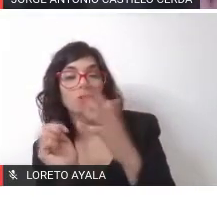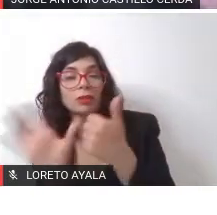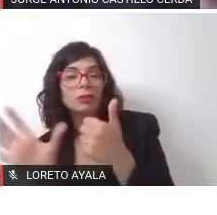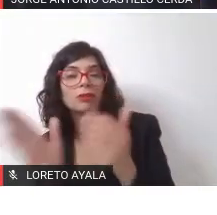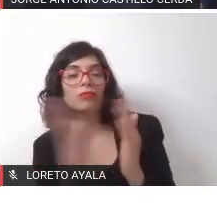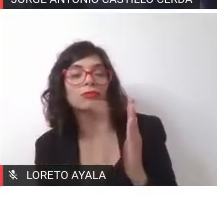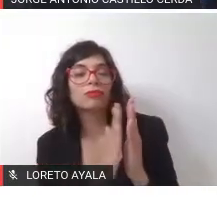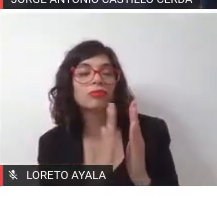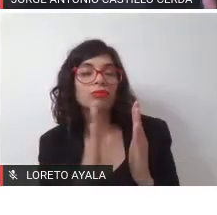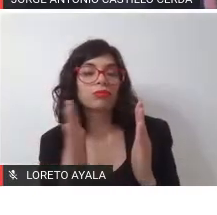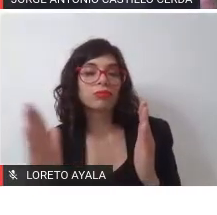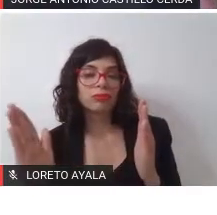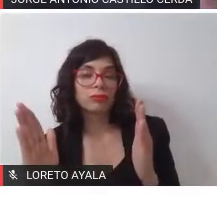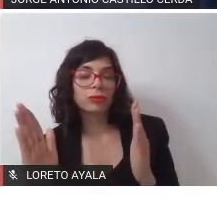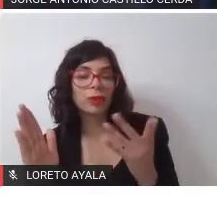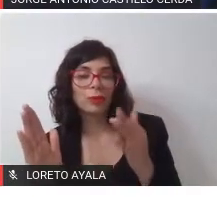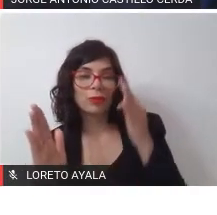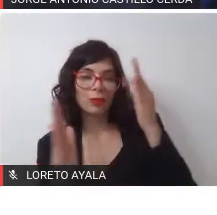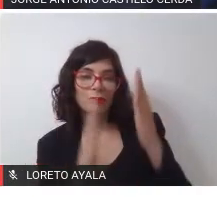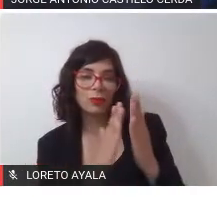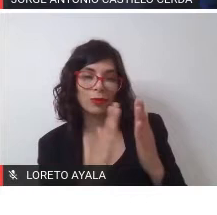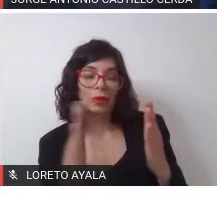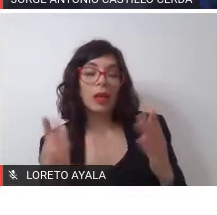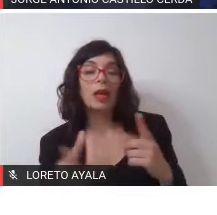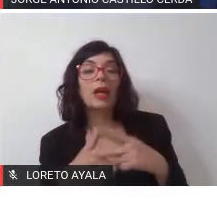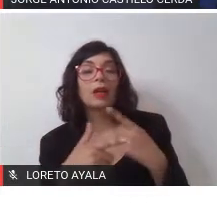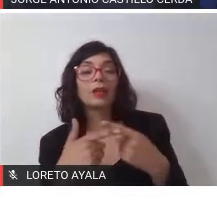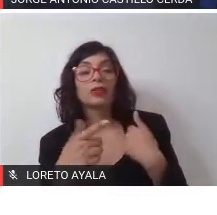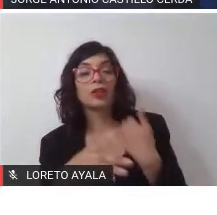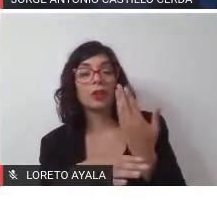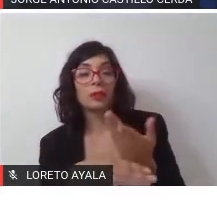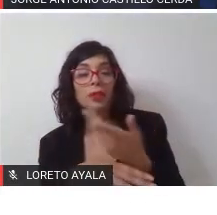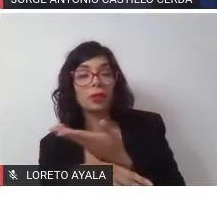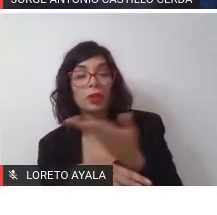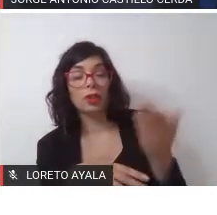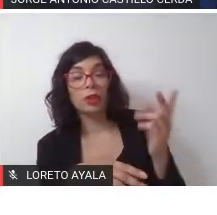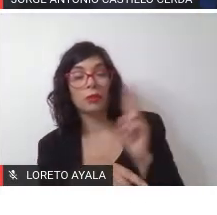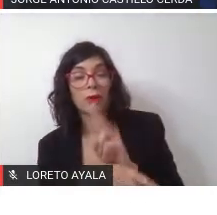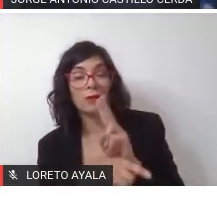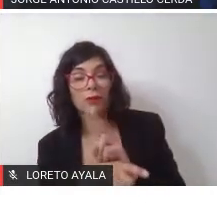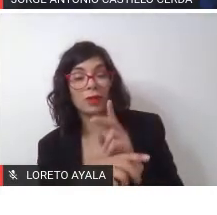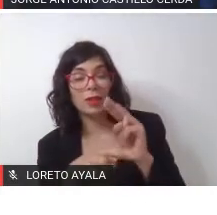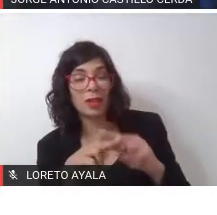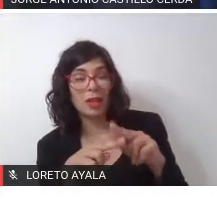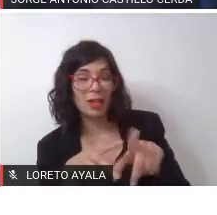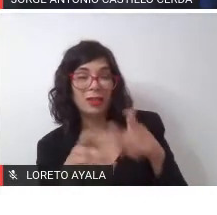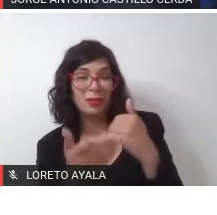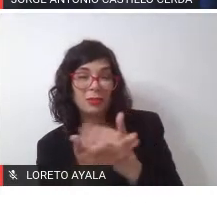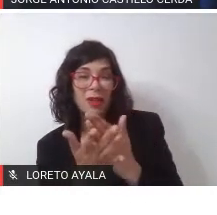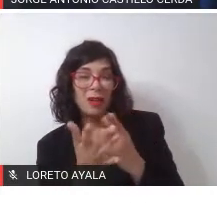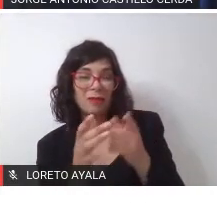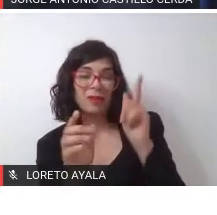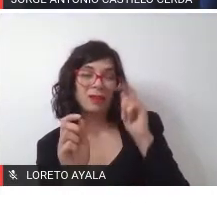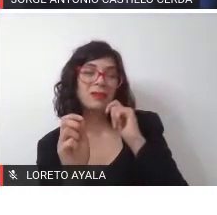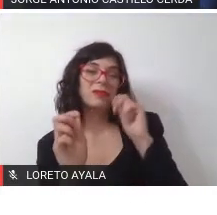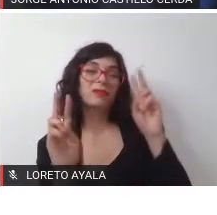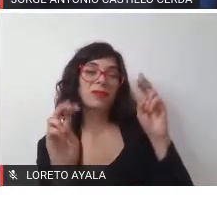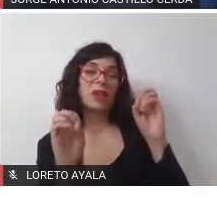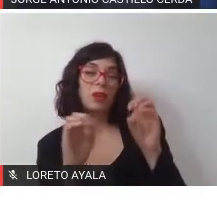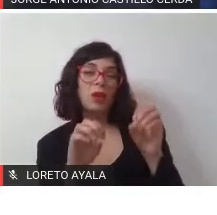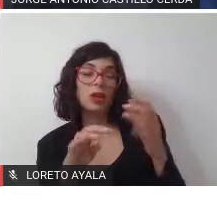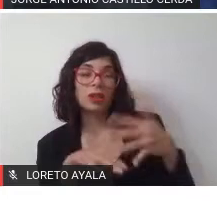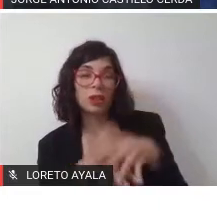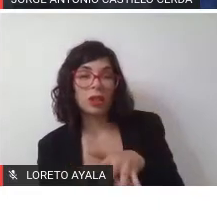sexto. Por lo tanto, les pido, profesores que planifican en esta situación integrada, que esto